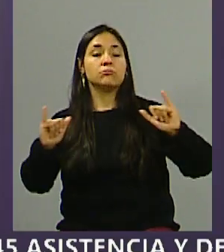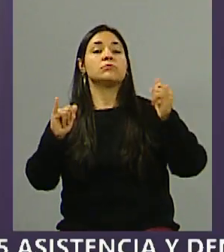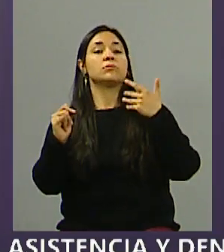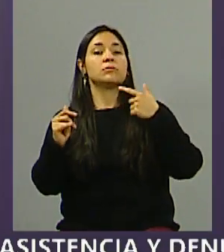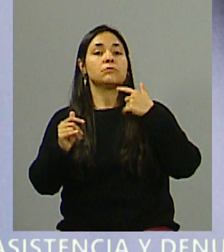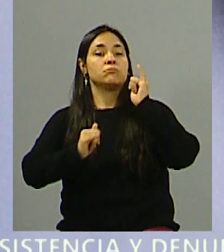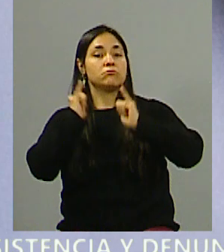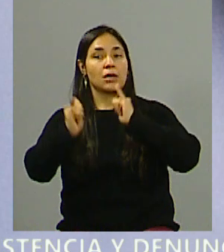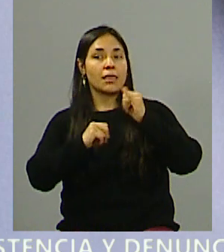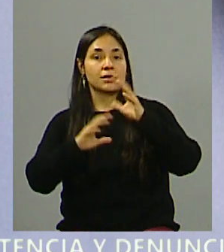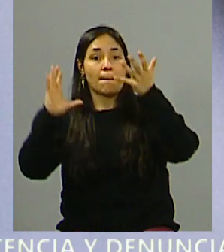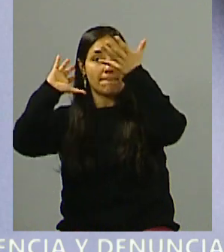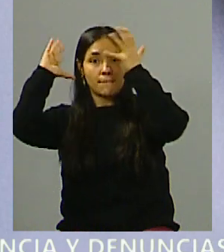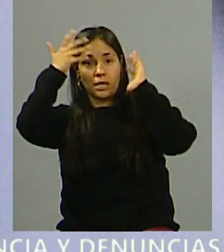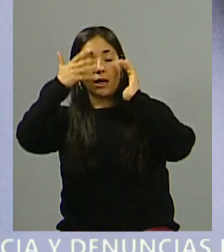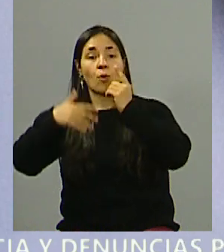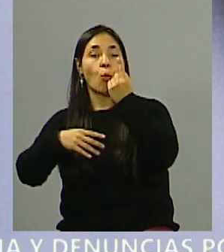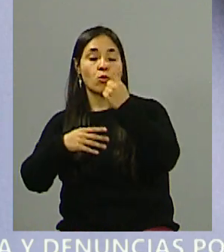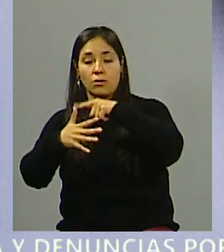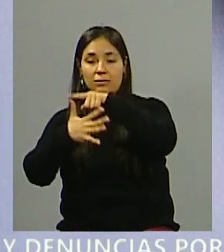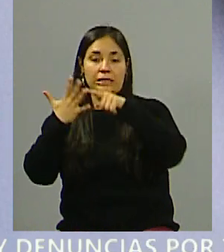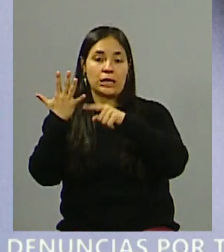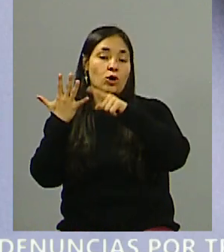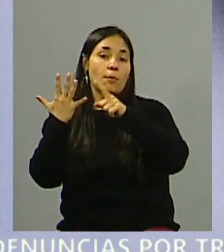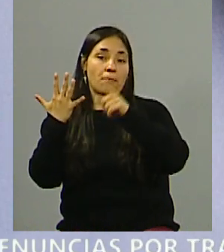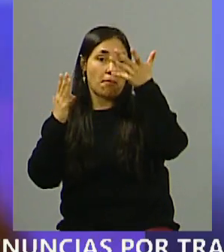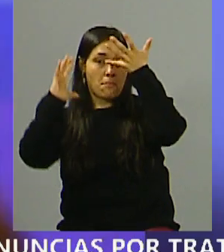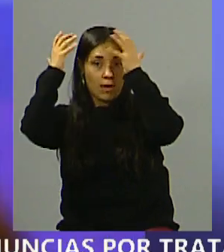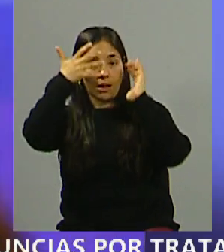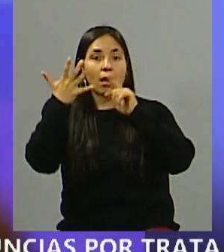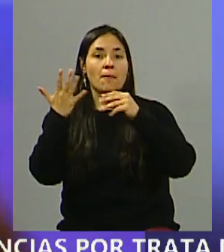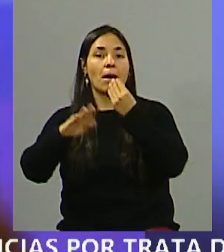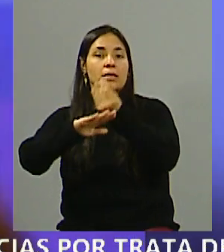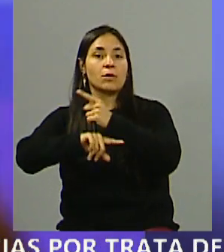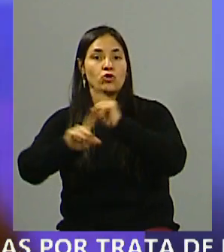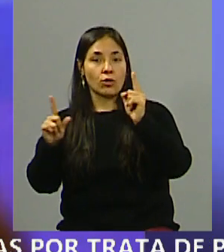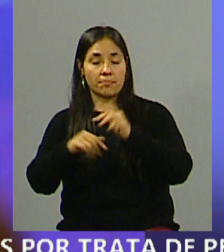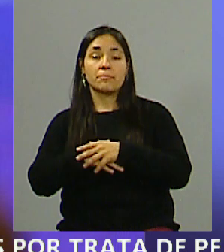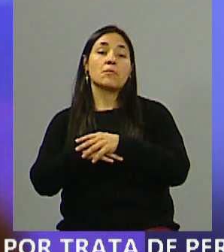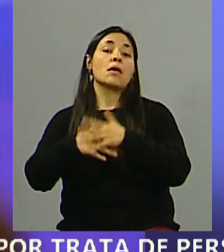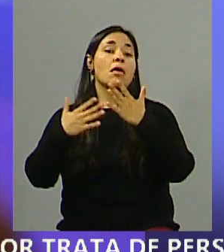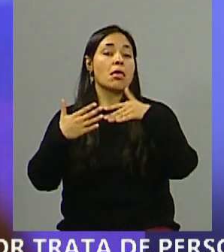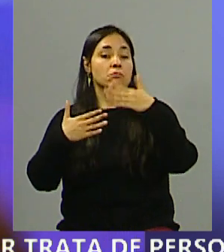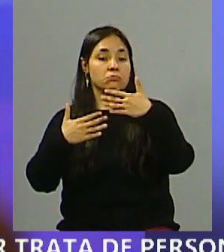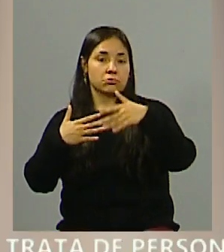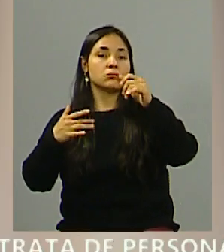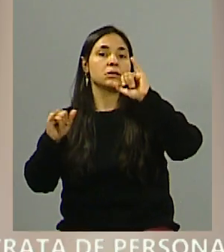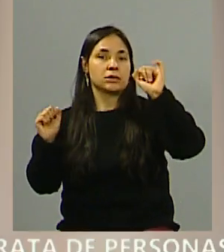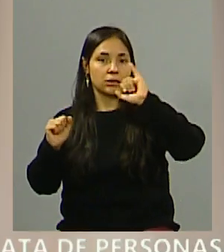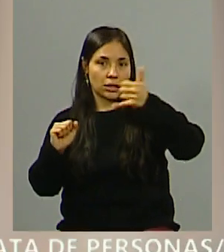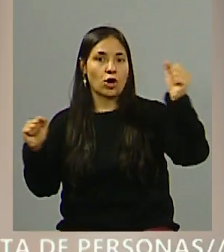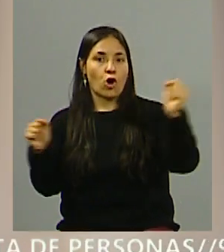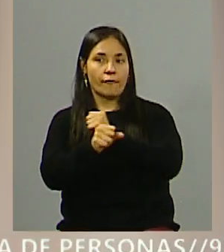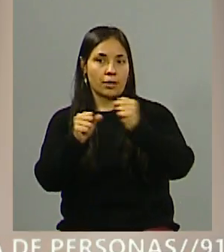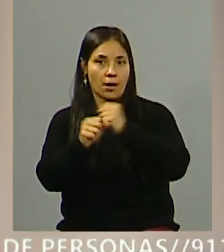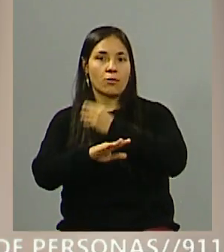que Javier Milei, que es uno de los 5 de La Libertad Avanza, no iba a participar, pero quedó confirmado desde su sector que sí iba a